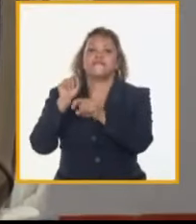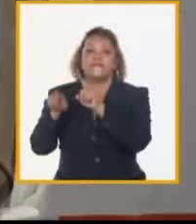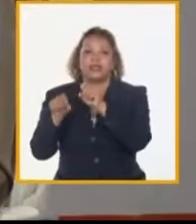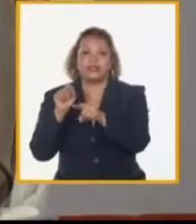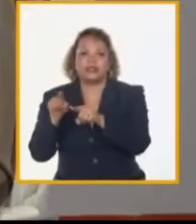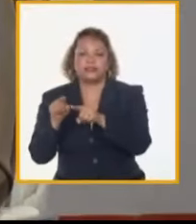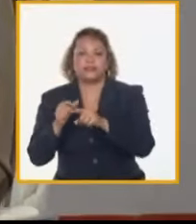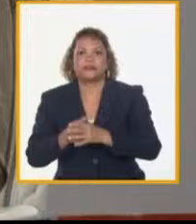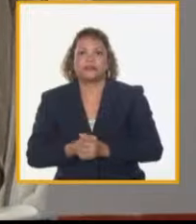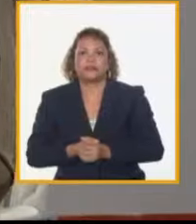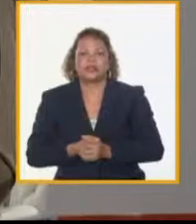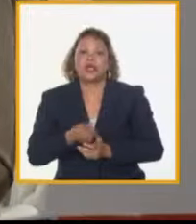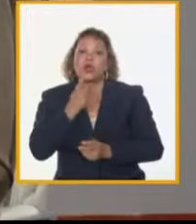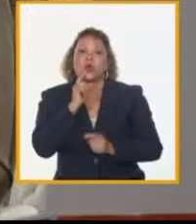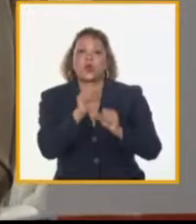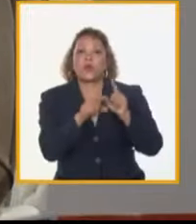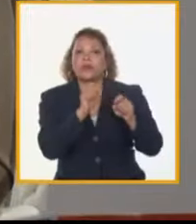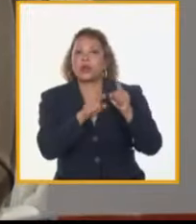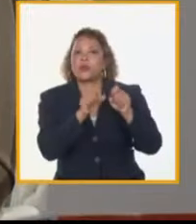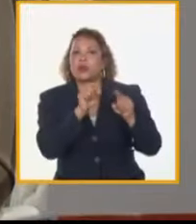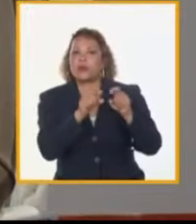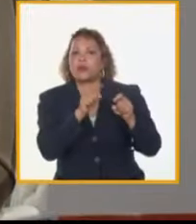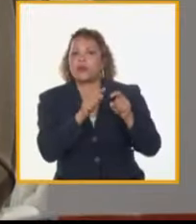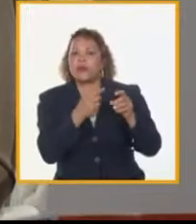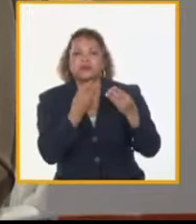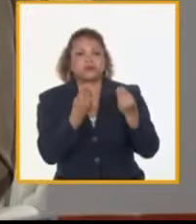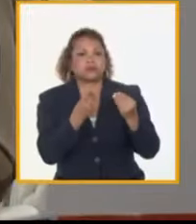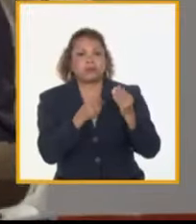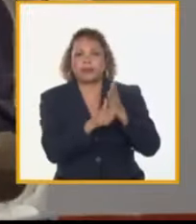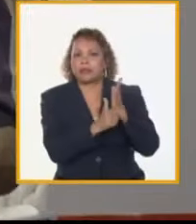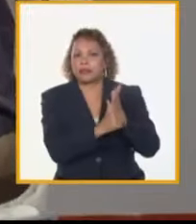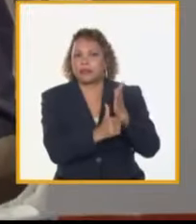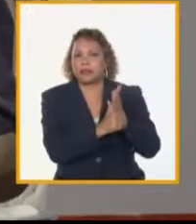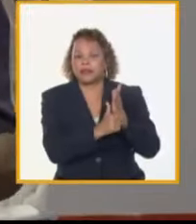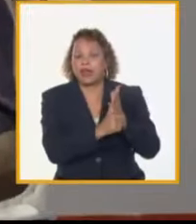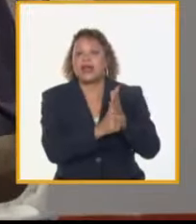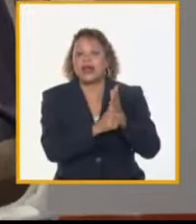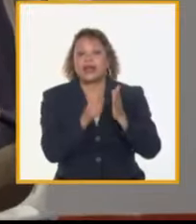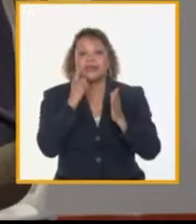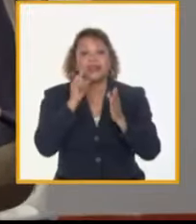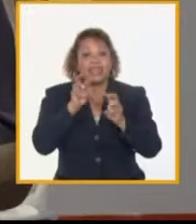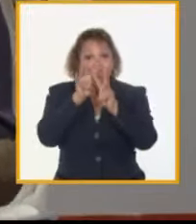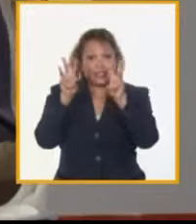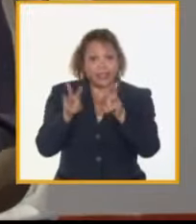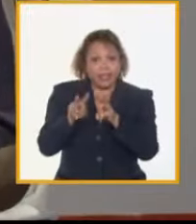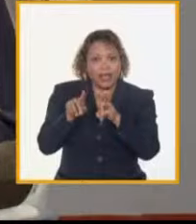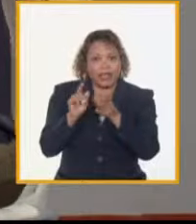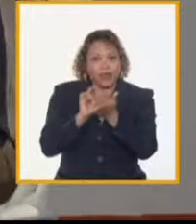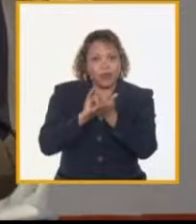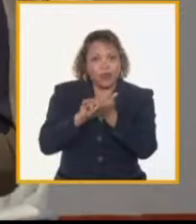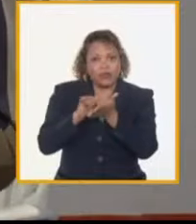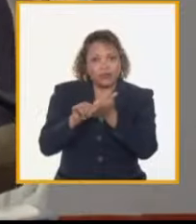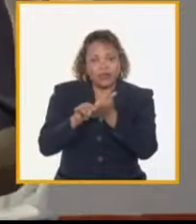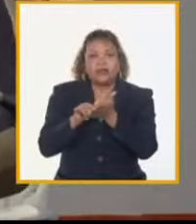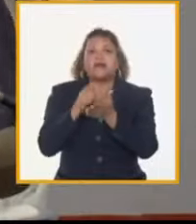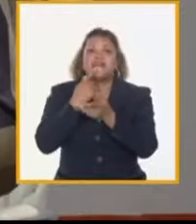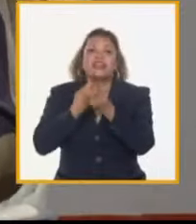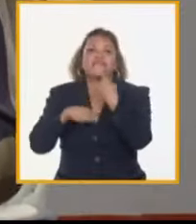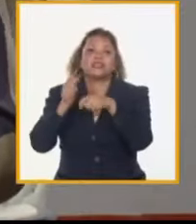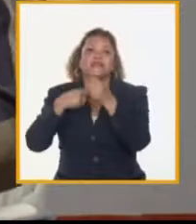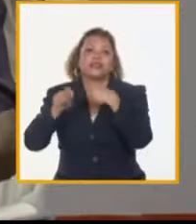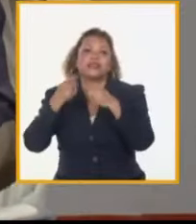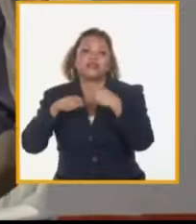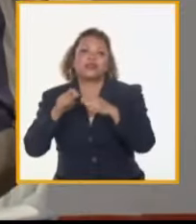Compraban indiscriminadamente cierta cantidad de capacidades. Al aparecer aquella persona más vulnerable, aquella persona que